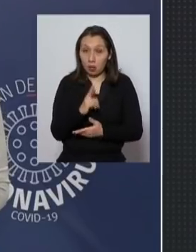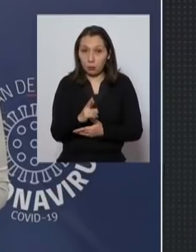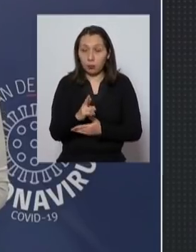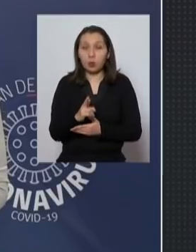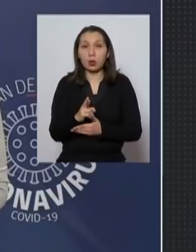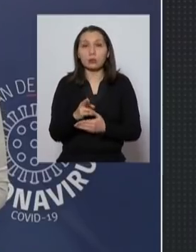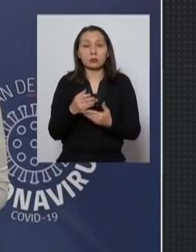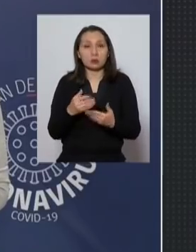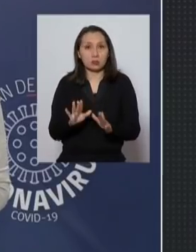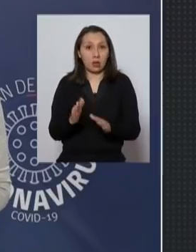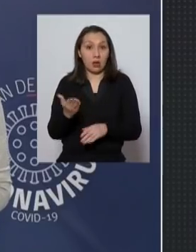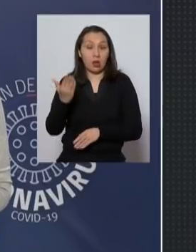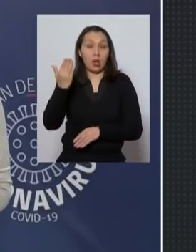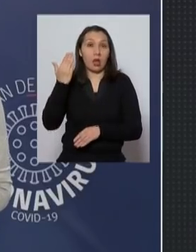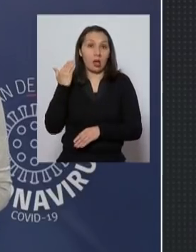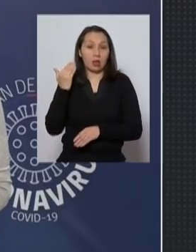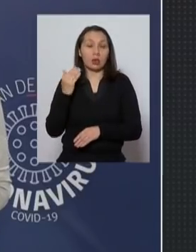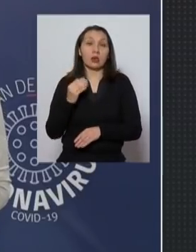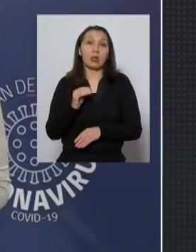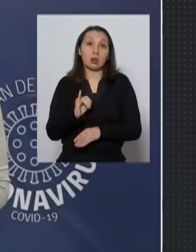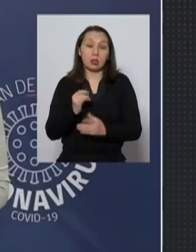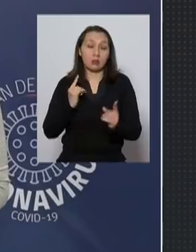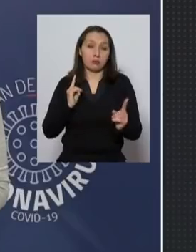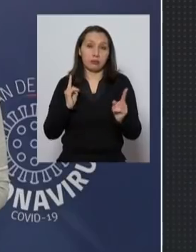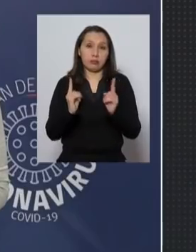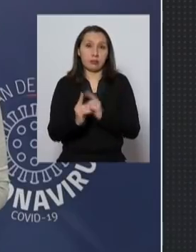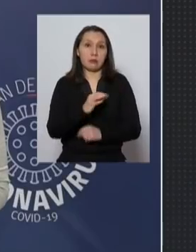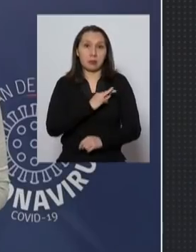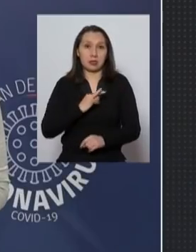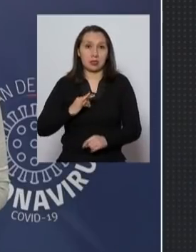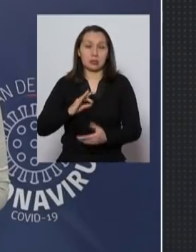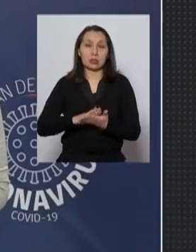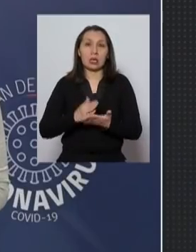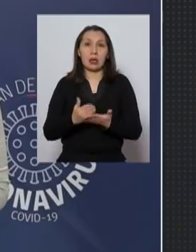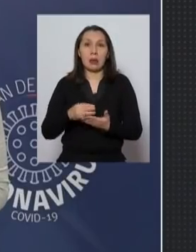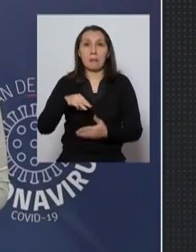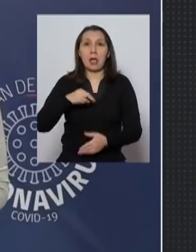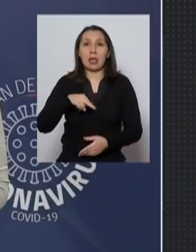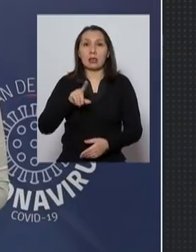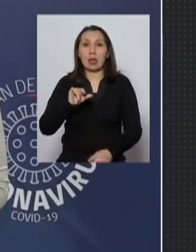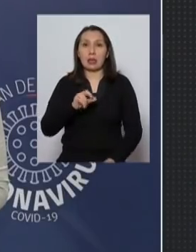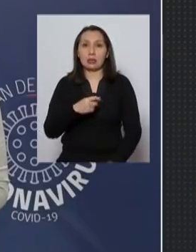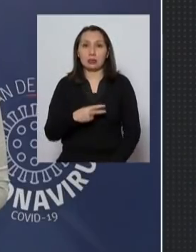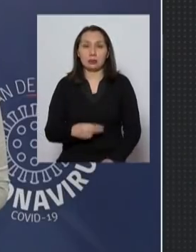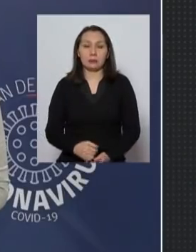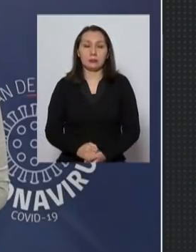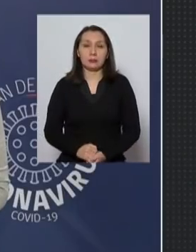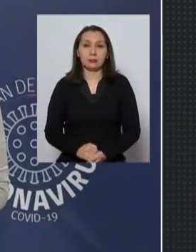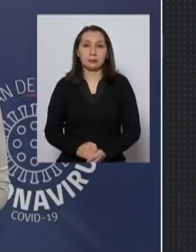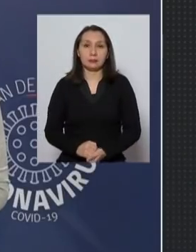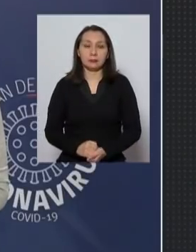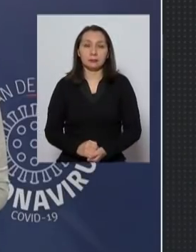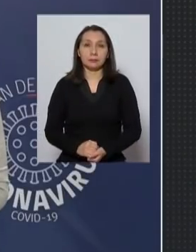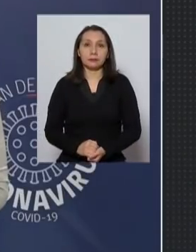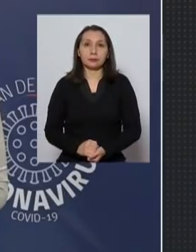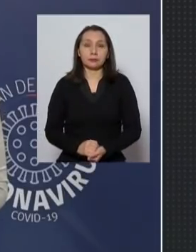ha respondido anteriormente y cedo la palabra al ministro de Salud, Jaime Mañalich.